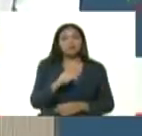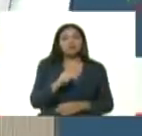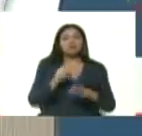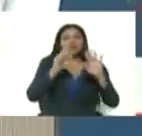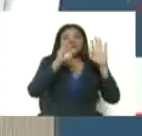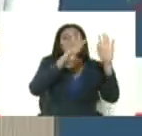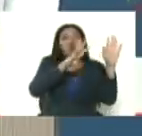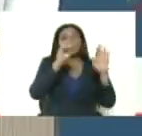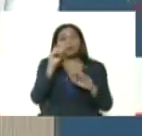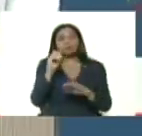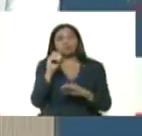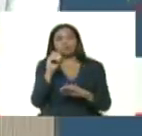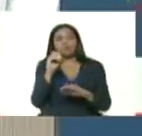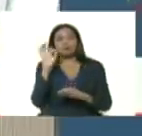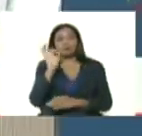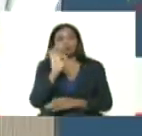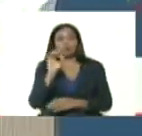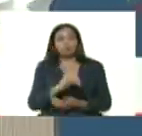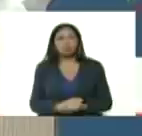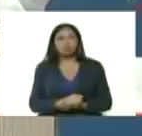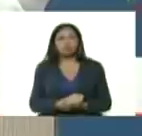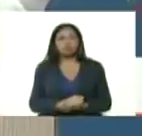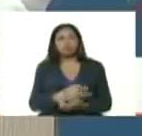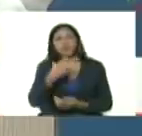90,1%. No,